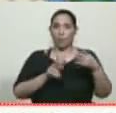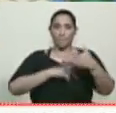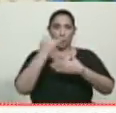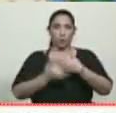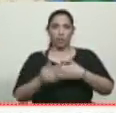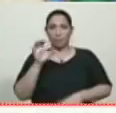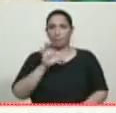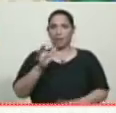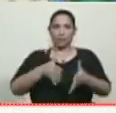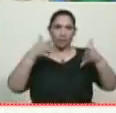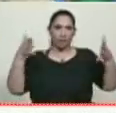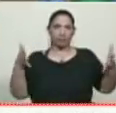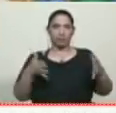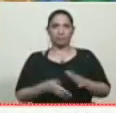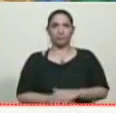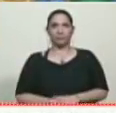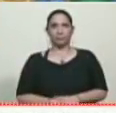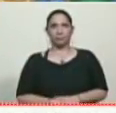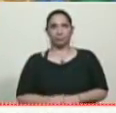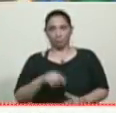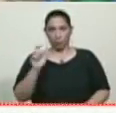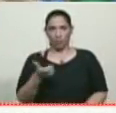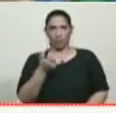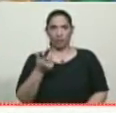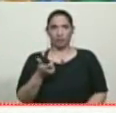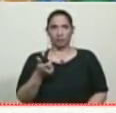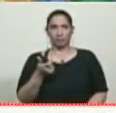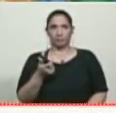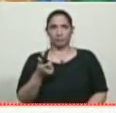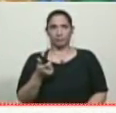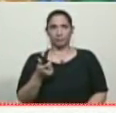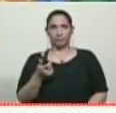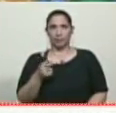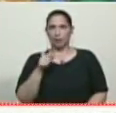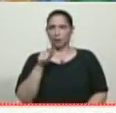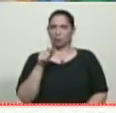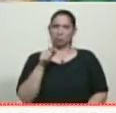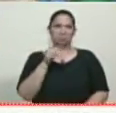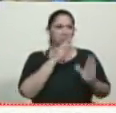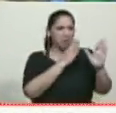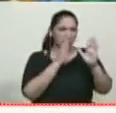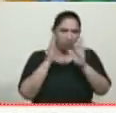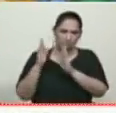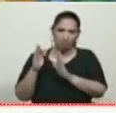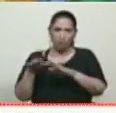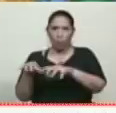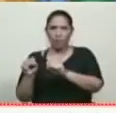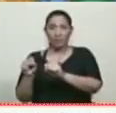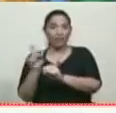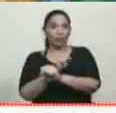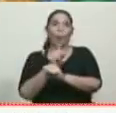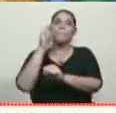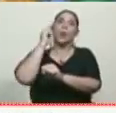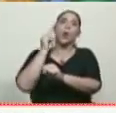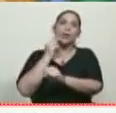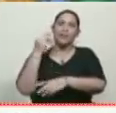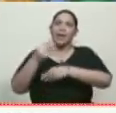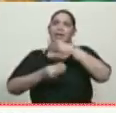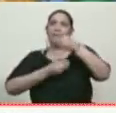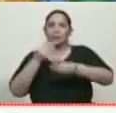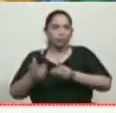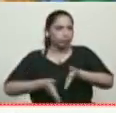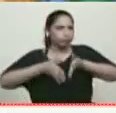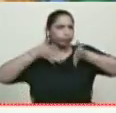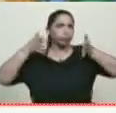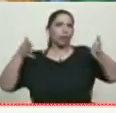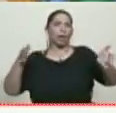de la patria grande de Guayana. Hablan, no, que si las medidas de confiscación, que si esto, Bolívar hizo las más